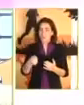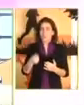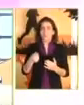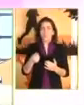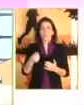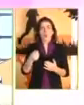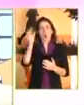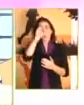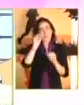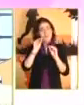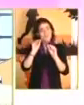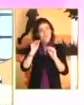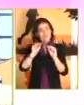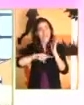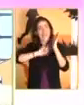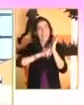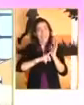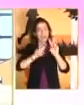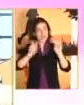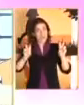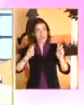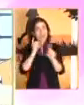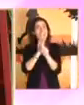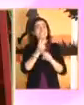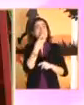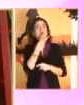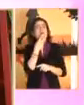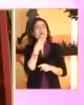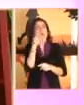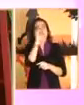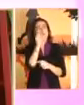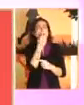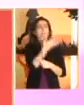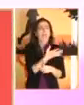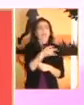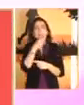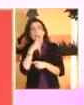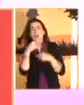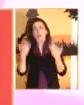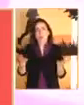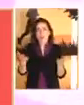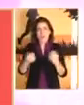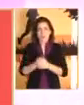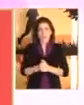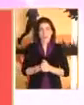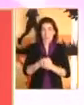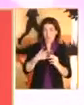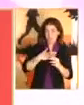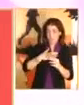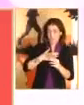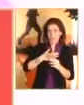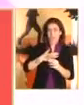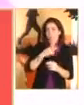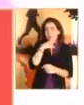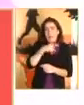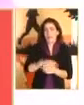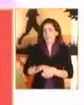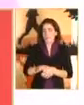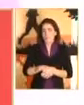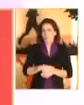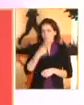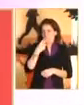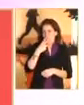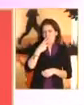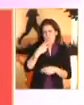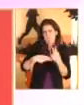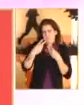bien la ley antitabaco? Pues a mí me la parece mal. A pesar de que yo no... de que he fumado muchísimo y